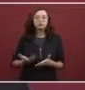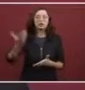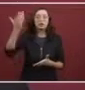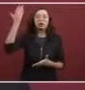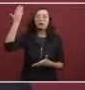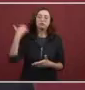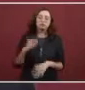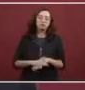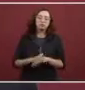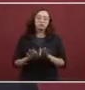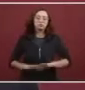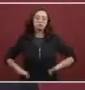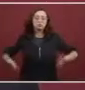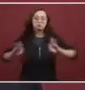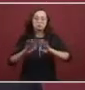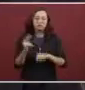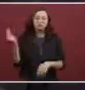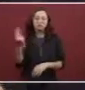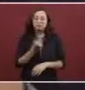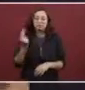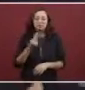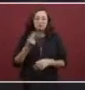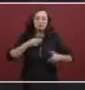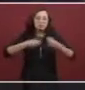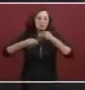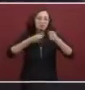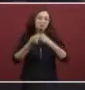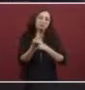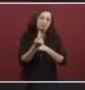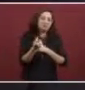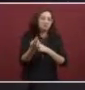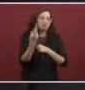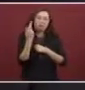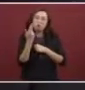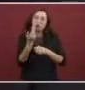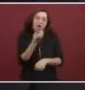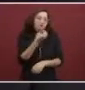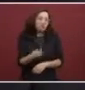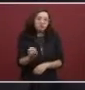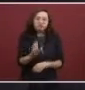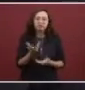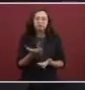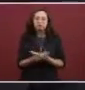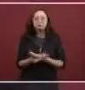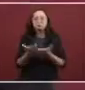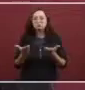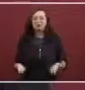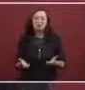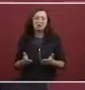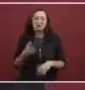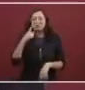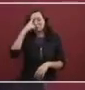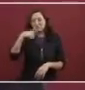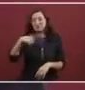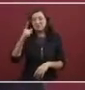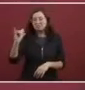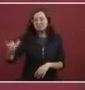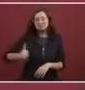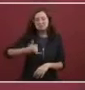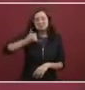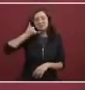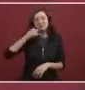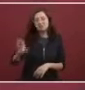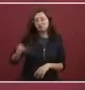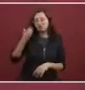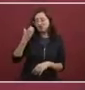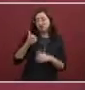indispensable el contar con los medios convencionales. Ahora, con un teléfono celular,